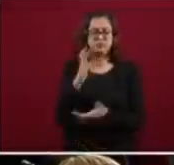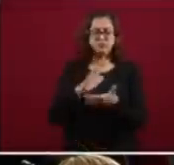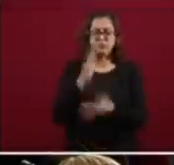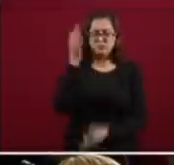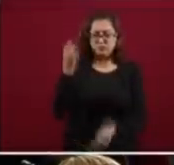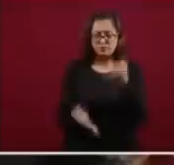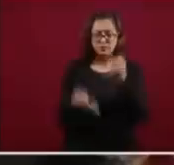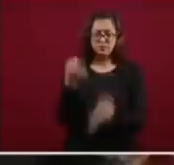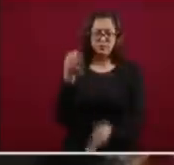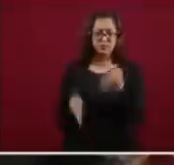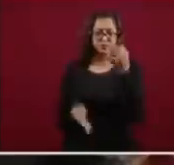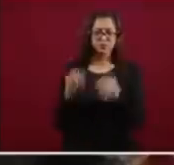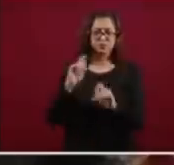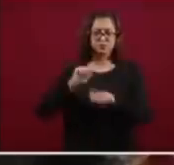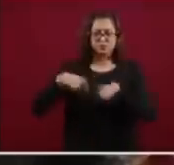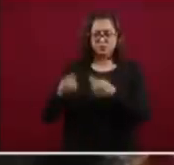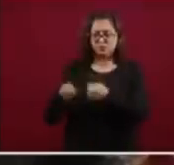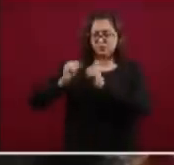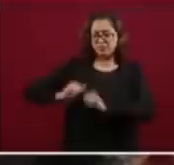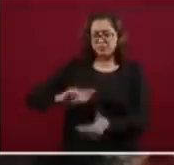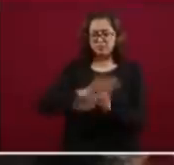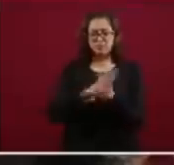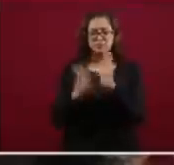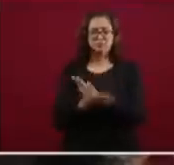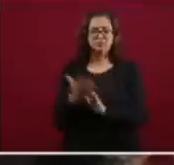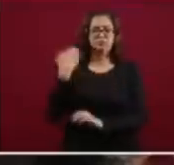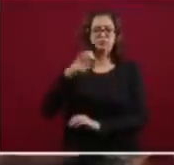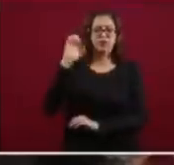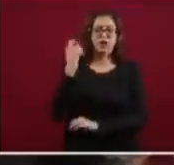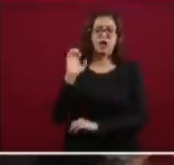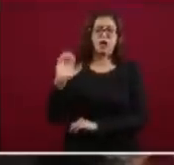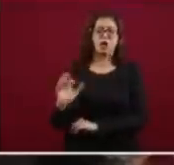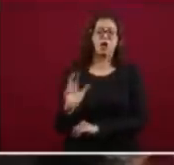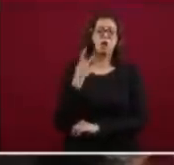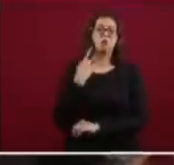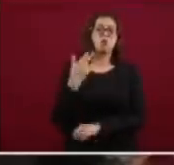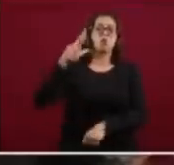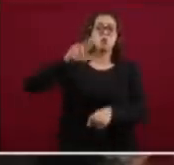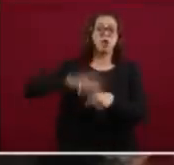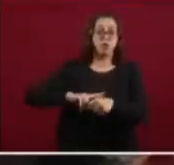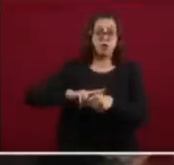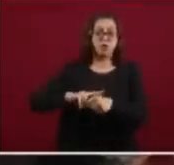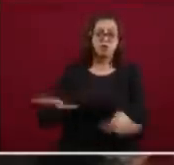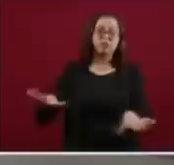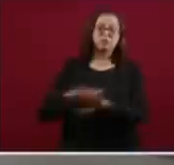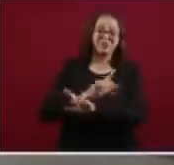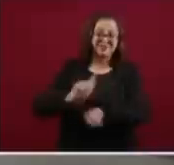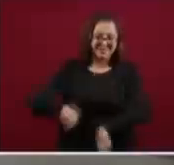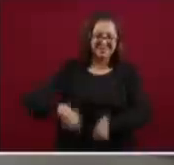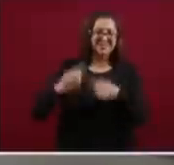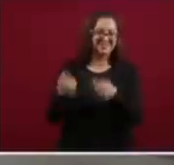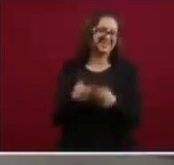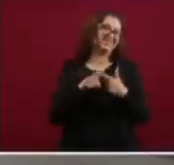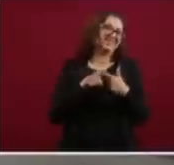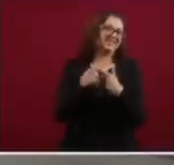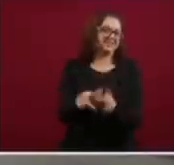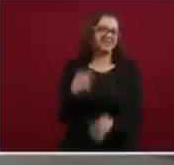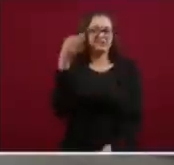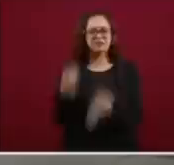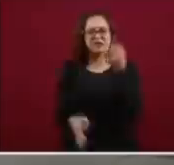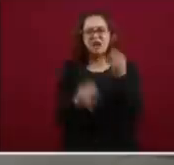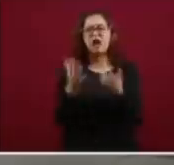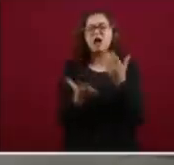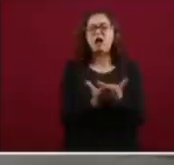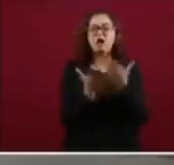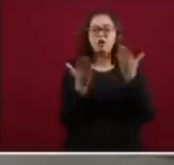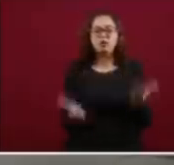fiscal carnal también que el procurador de aquel entonces es pasar a ser el fiscal general de la república que le parece